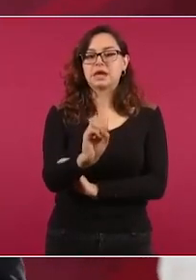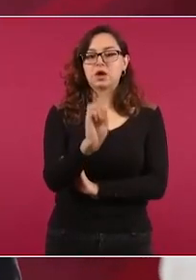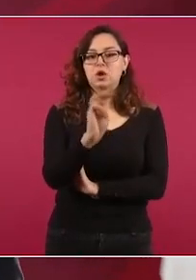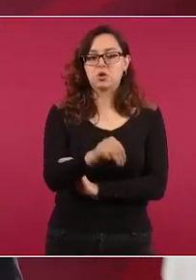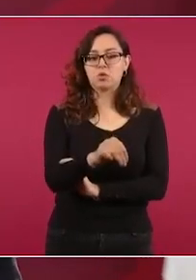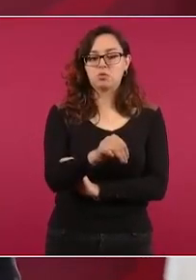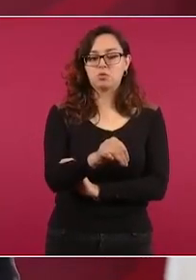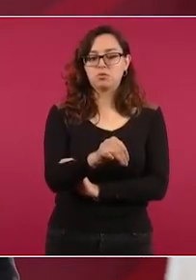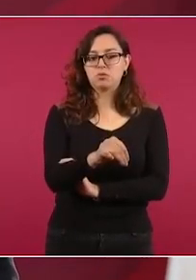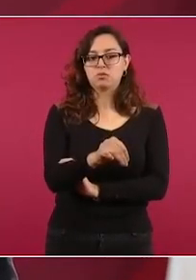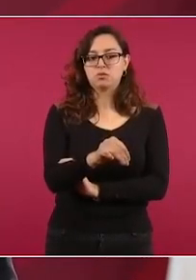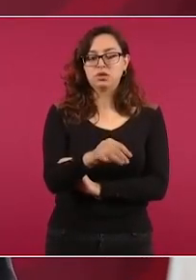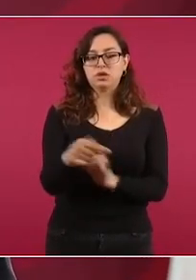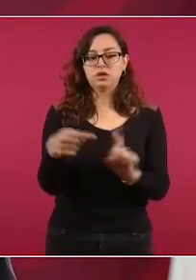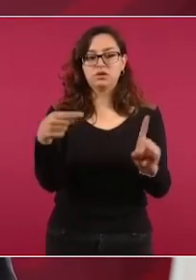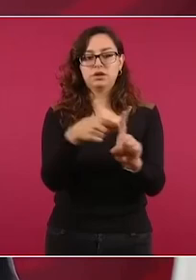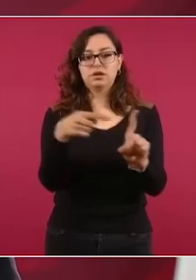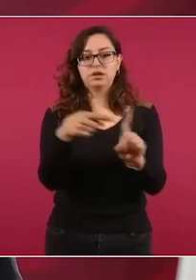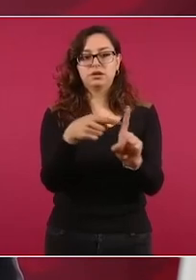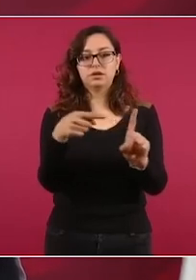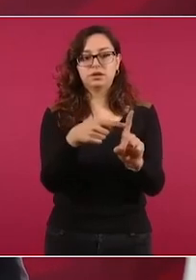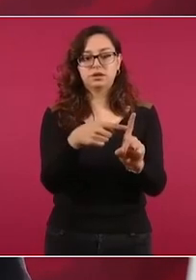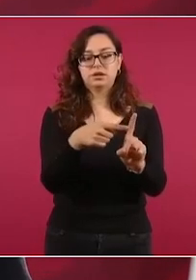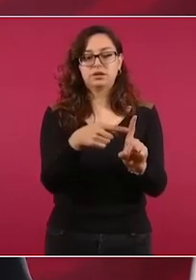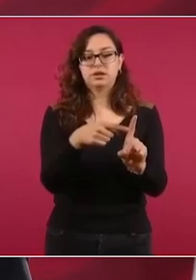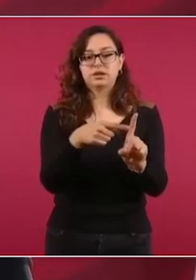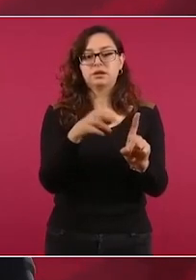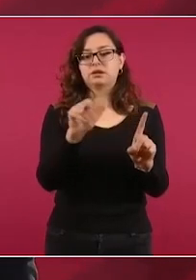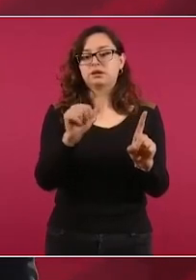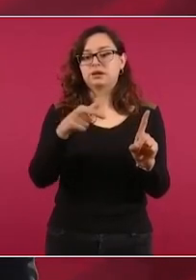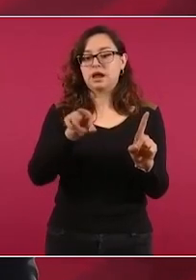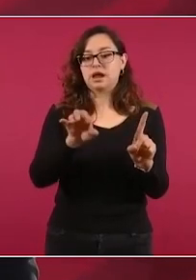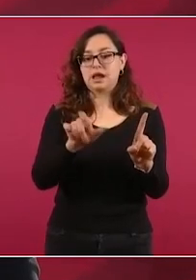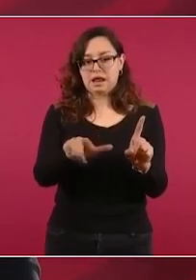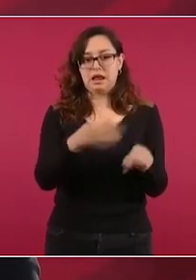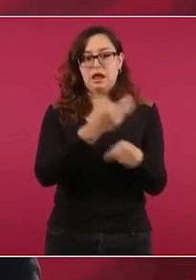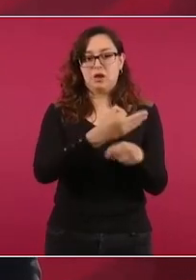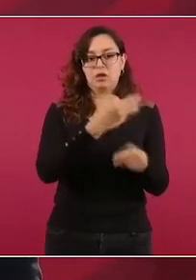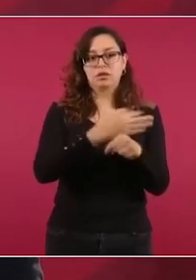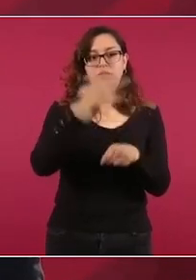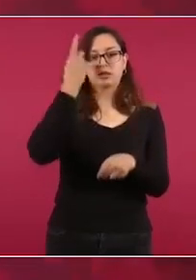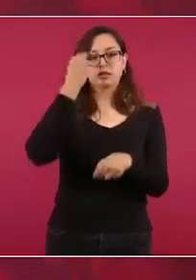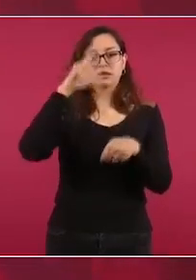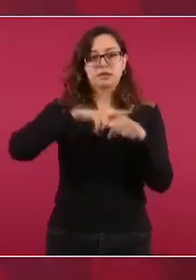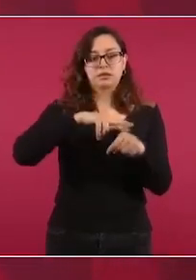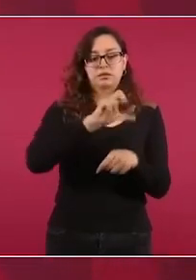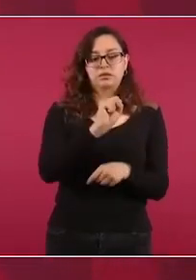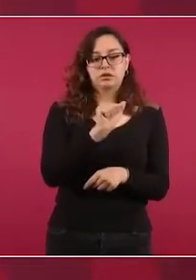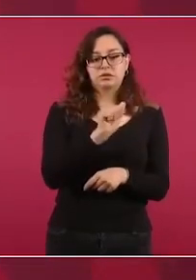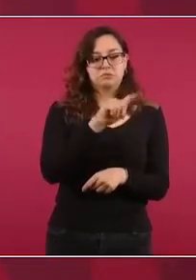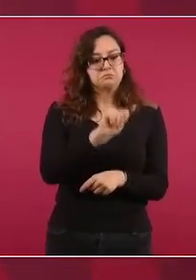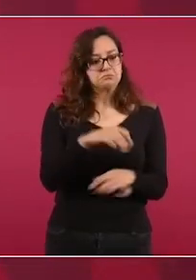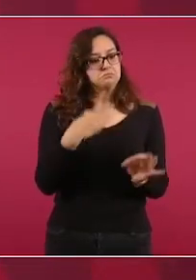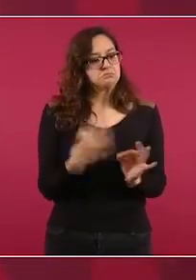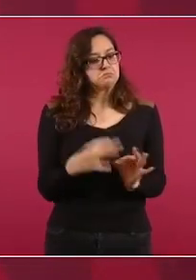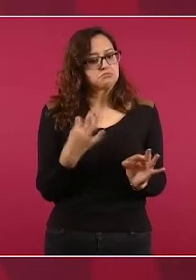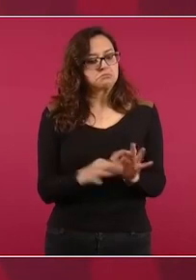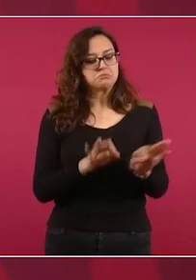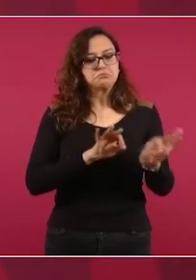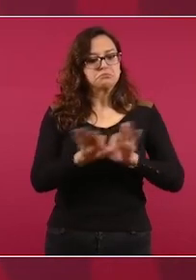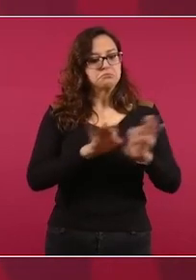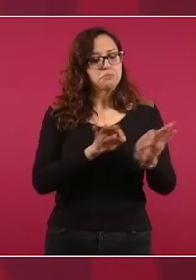directora del SAT, que ha tenido muy buen trabajo,